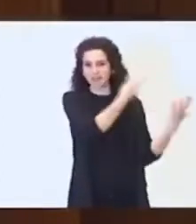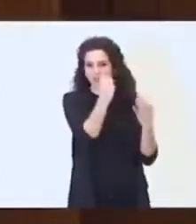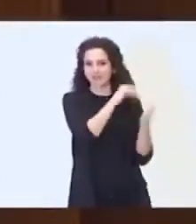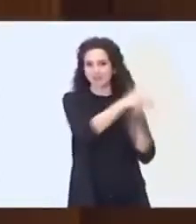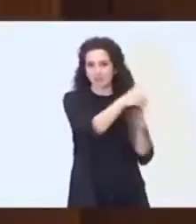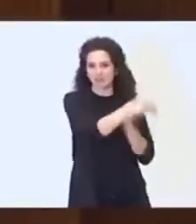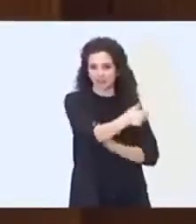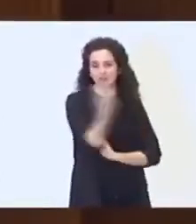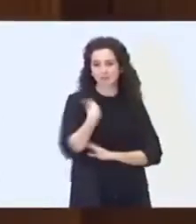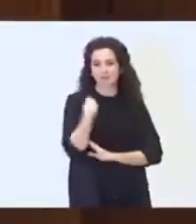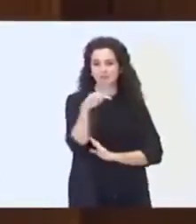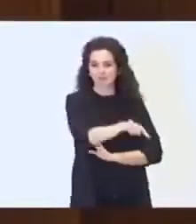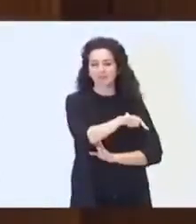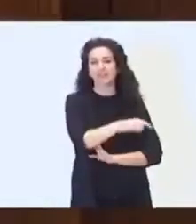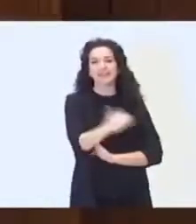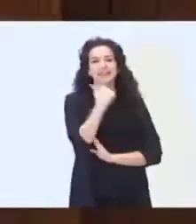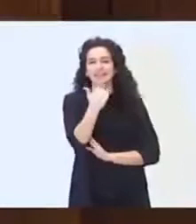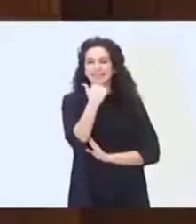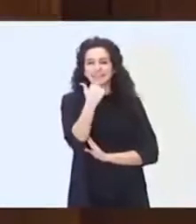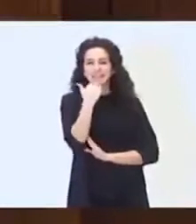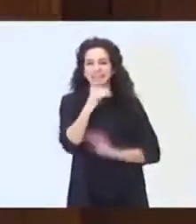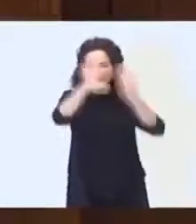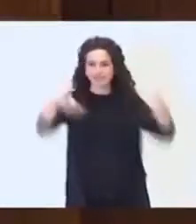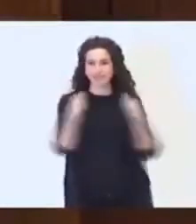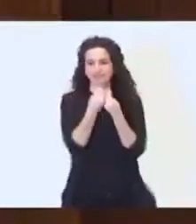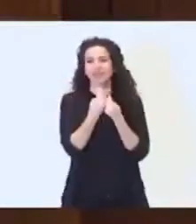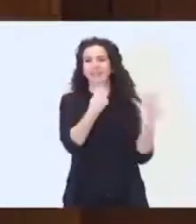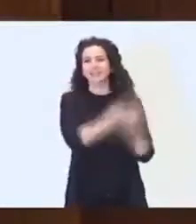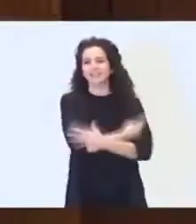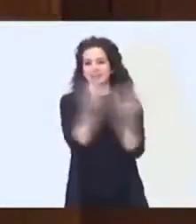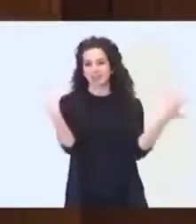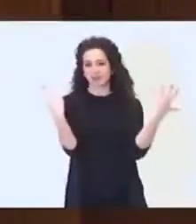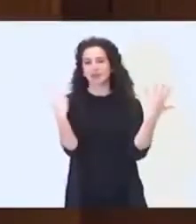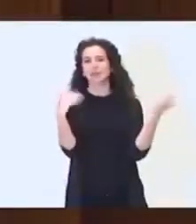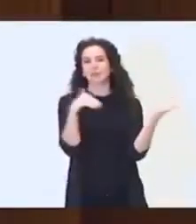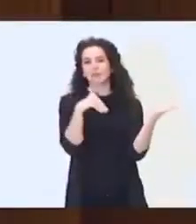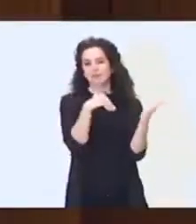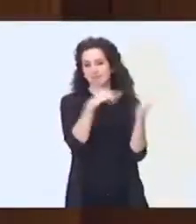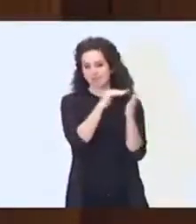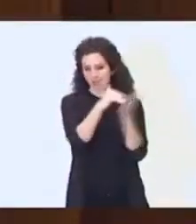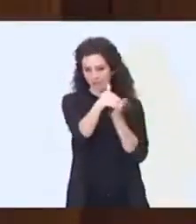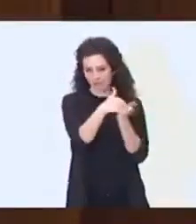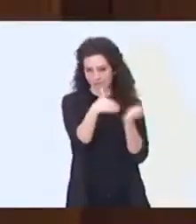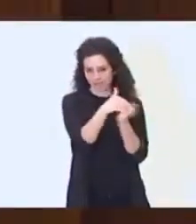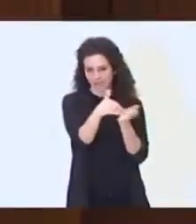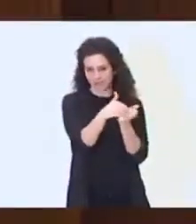7.200 millones, casi 16.000 millones de euros en propuestas. Ante esas propuestas ya